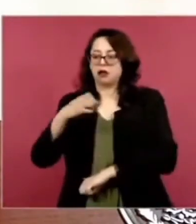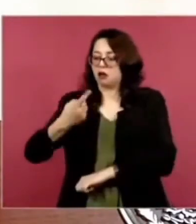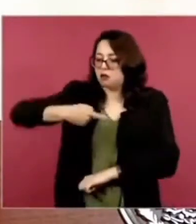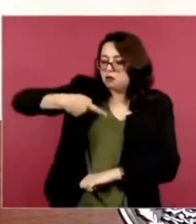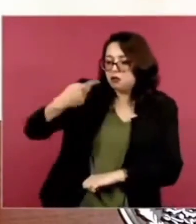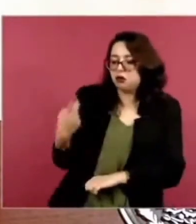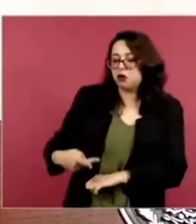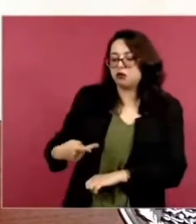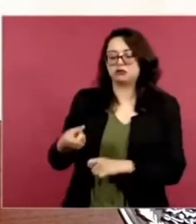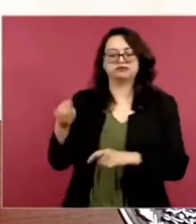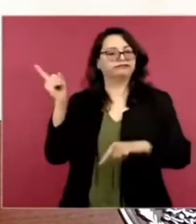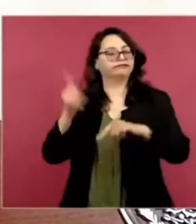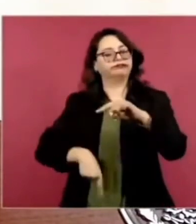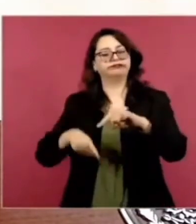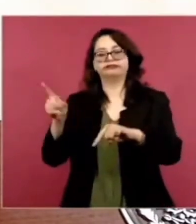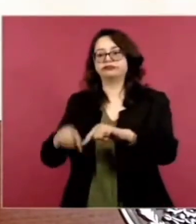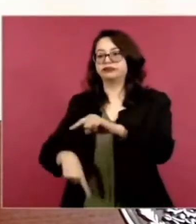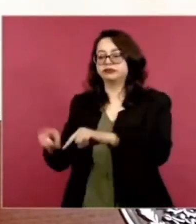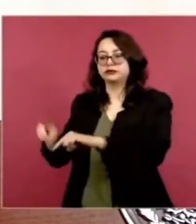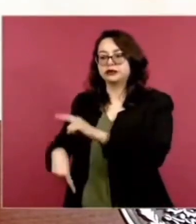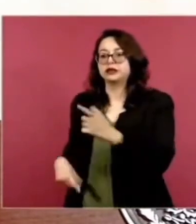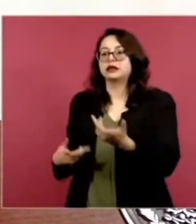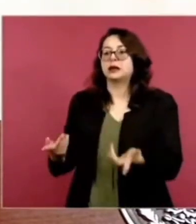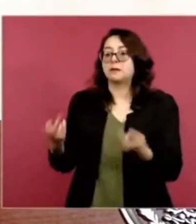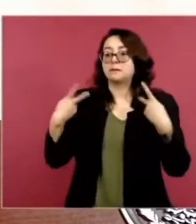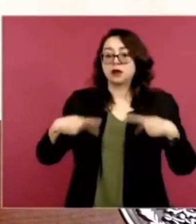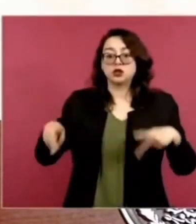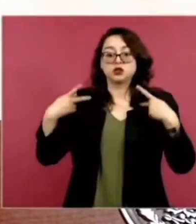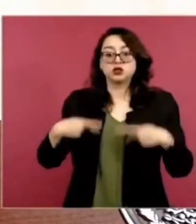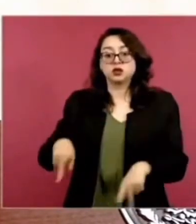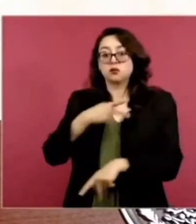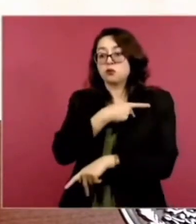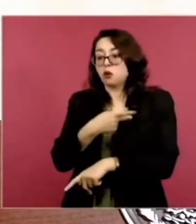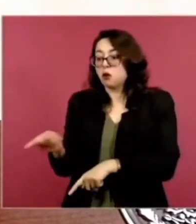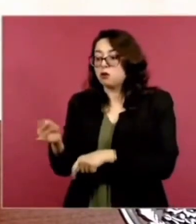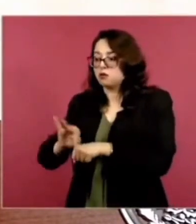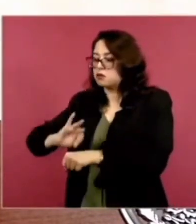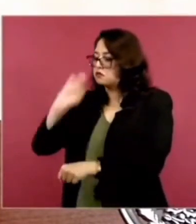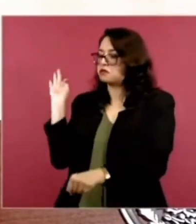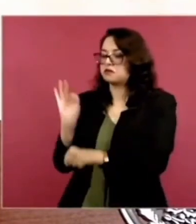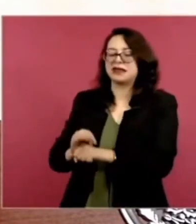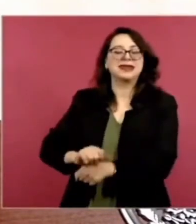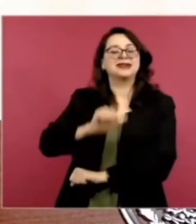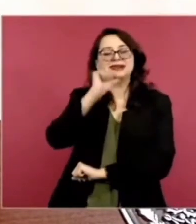con la protección a los pobres,